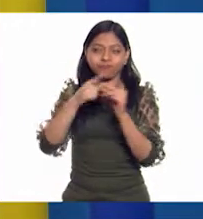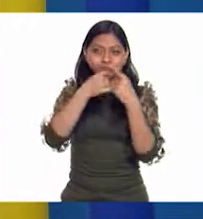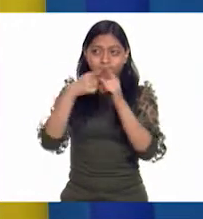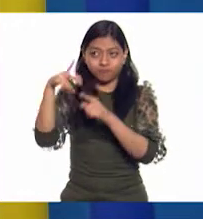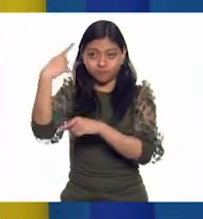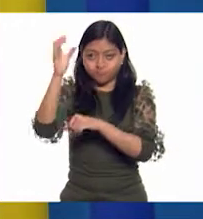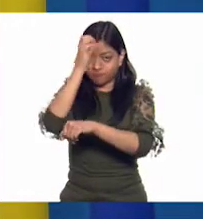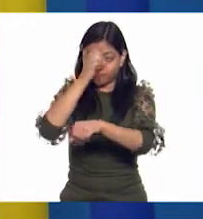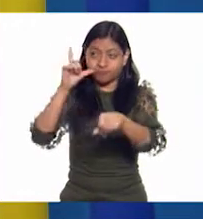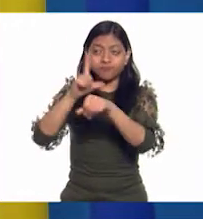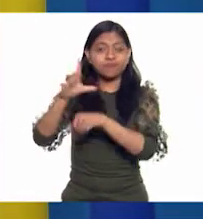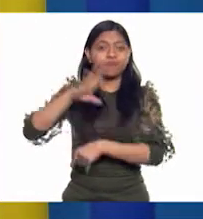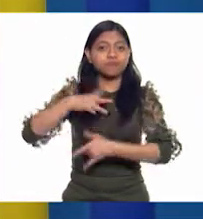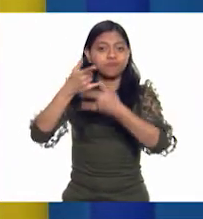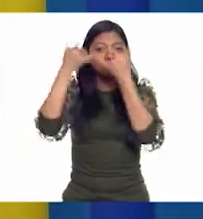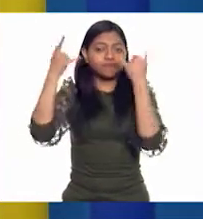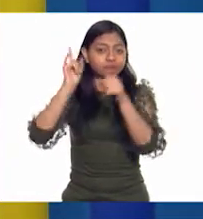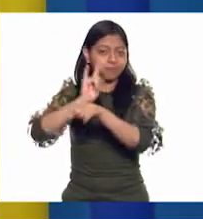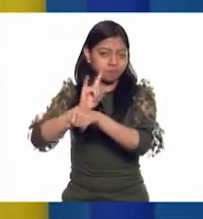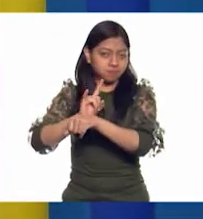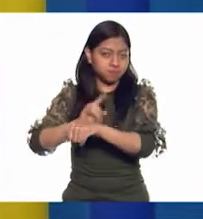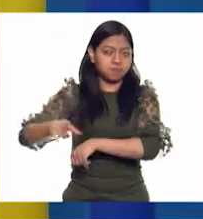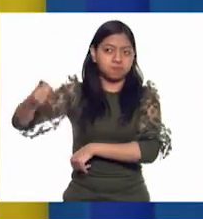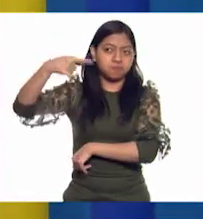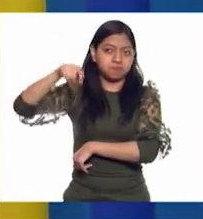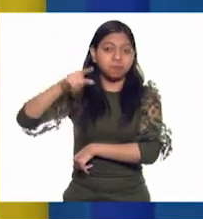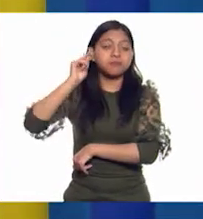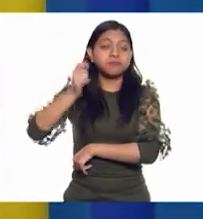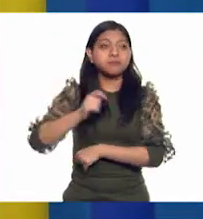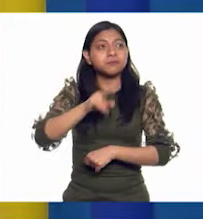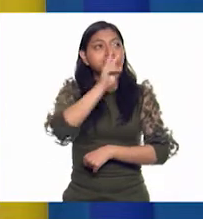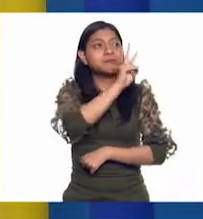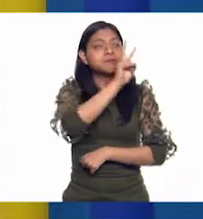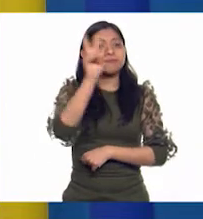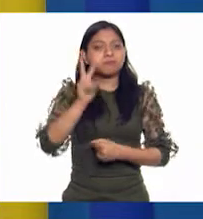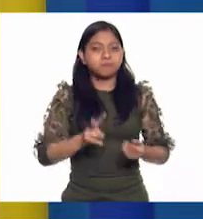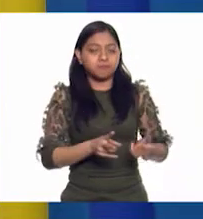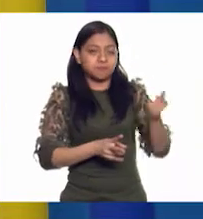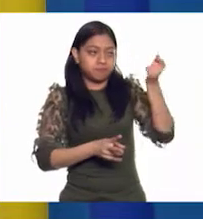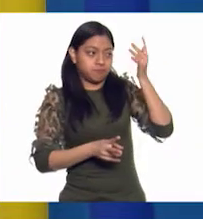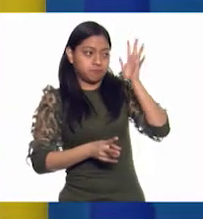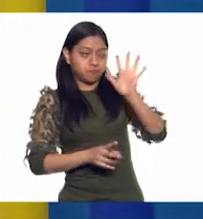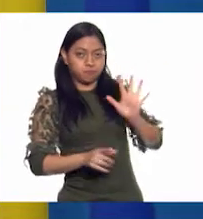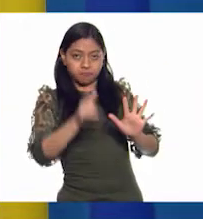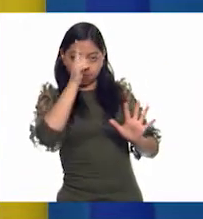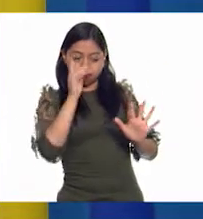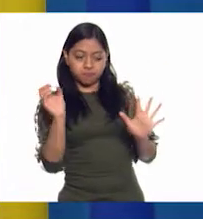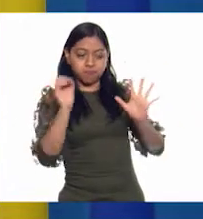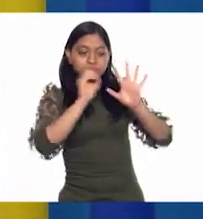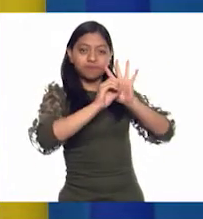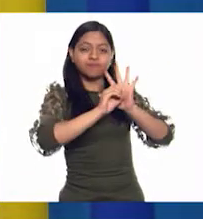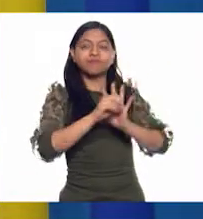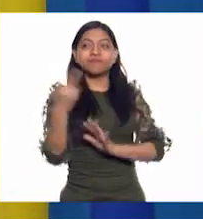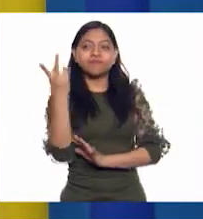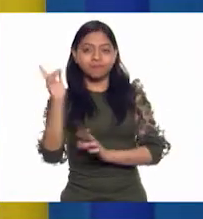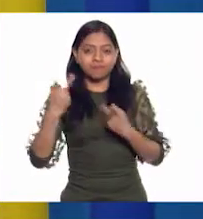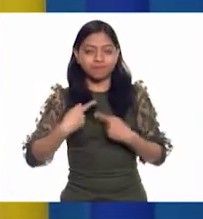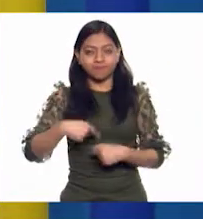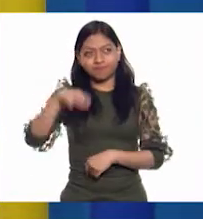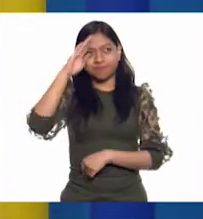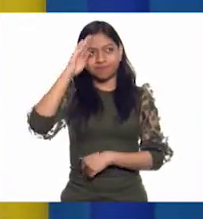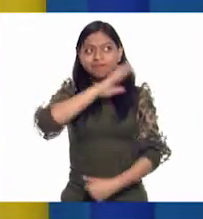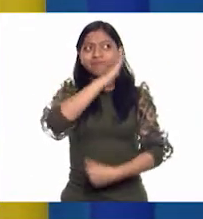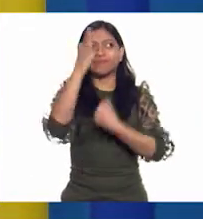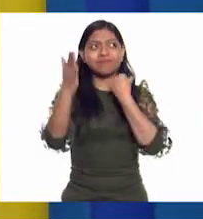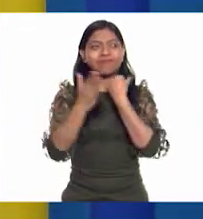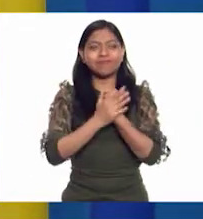y existen mitos que por lo general les atribuían a los eclipses desgracias que podrían caer sobre sus